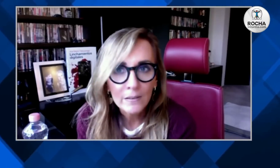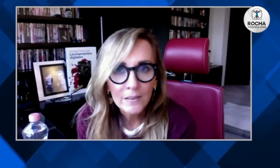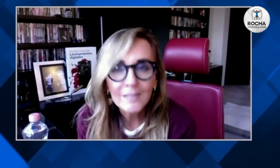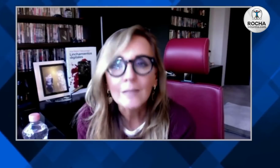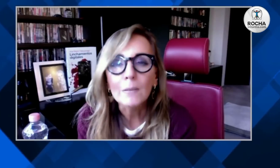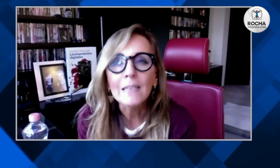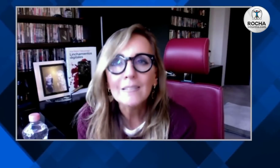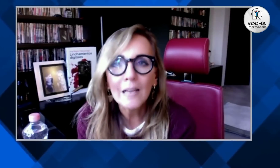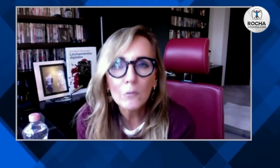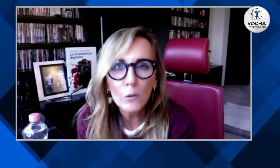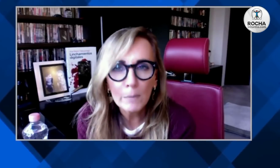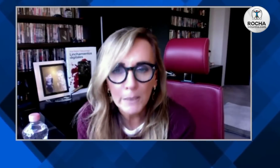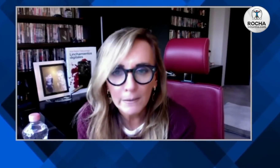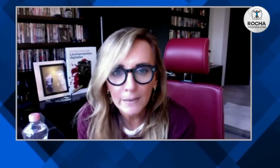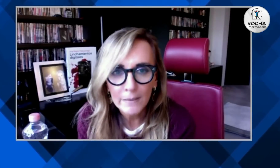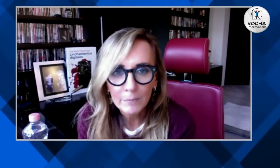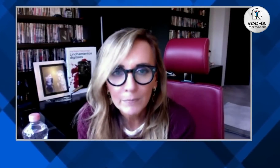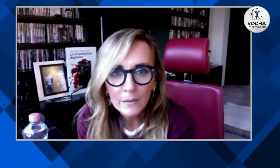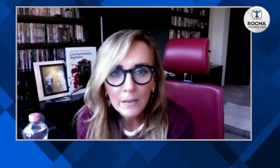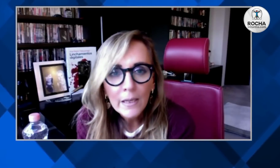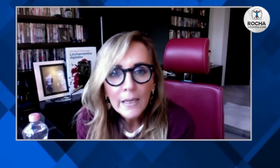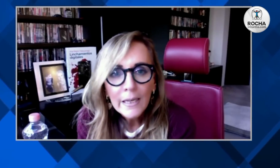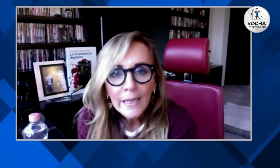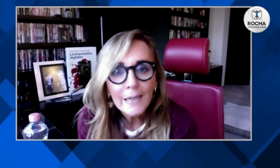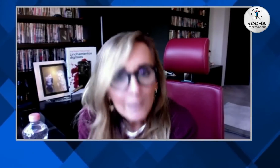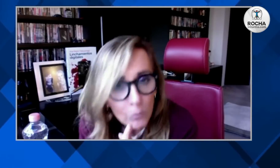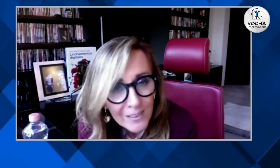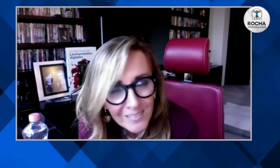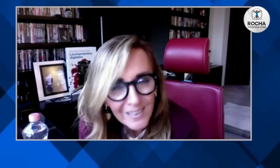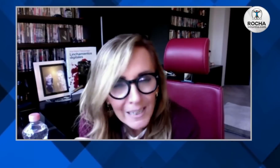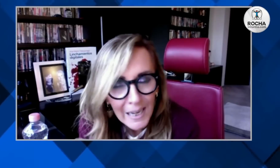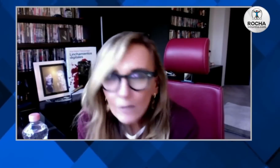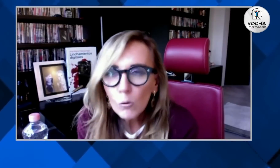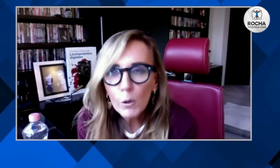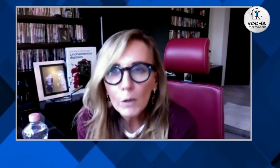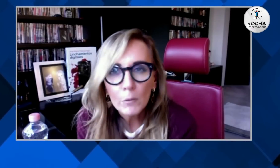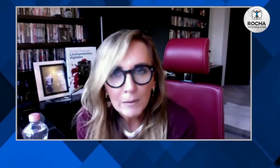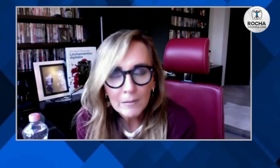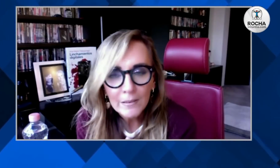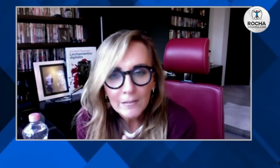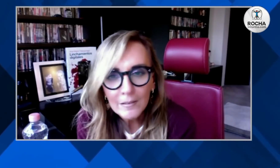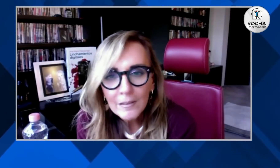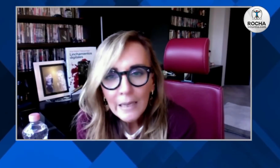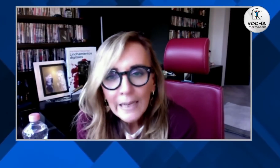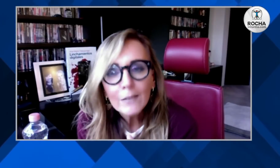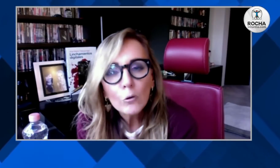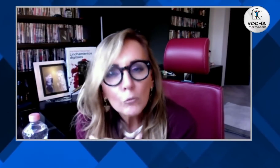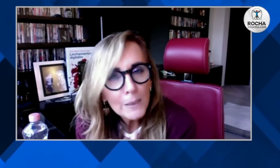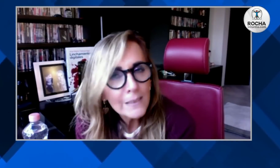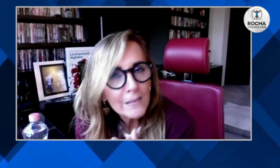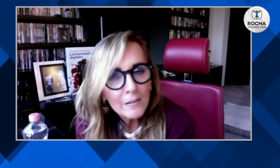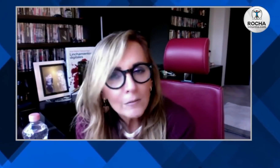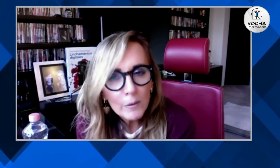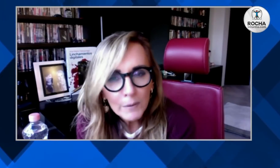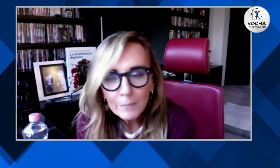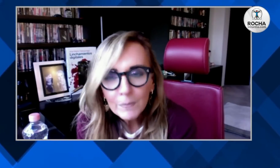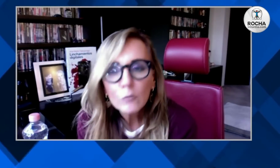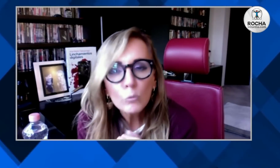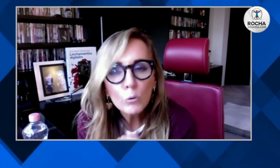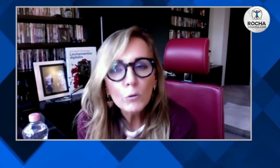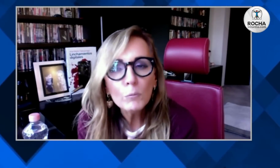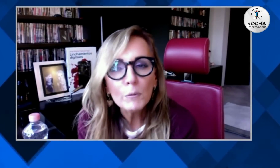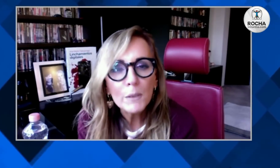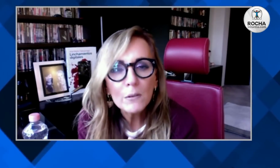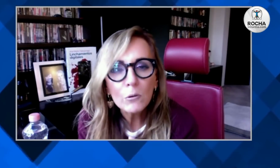roca civilizando la piedra en el eco de este largo juego de para ciencias en 2019